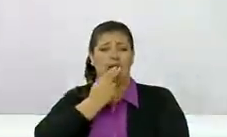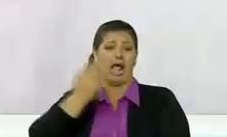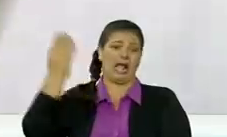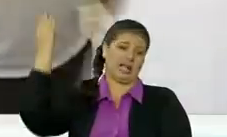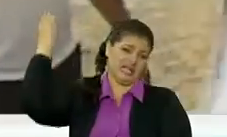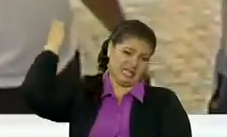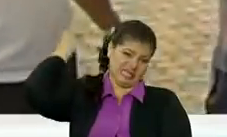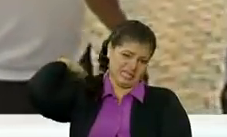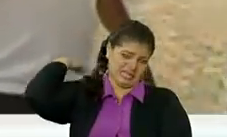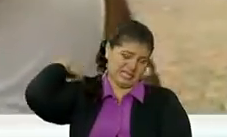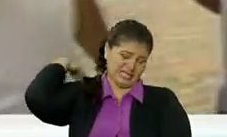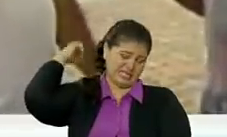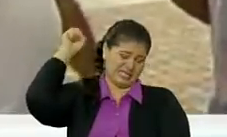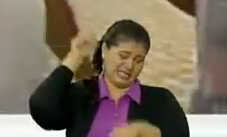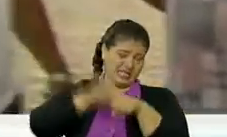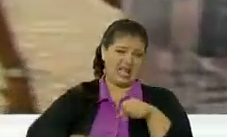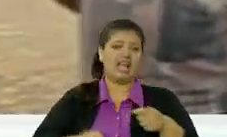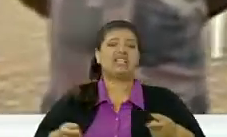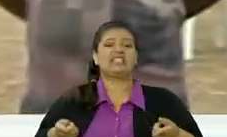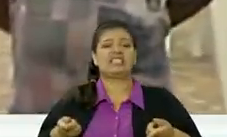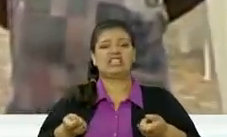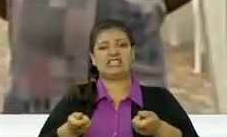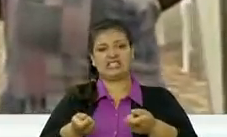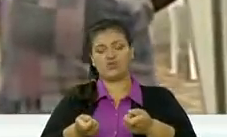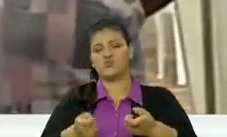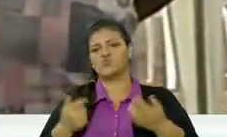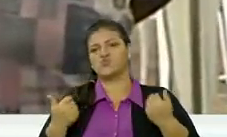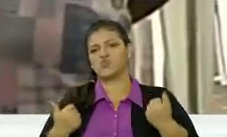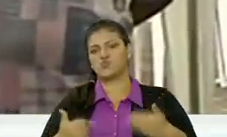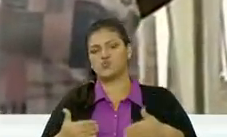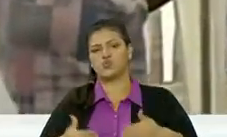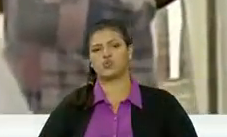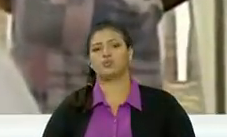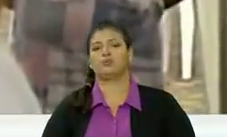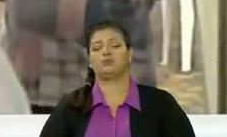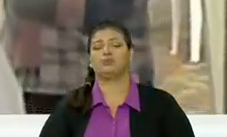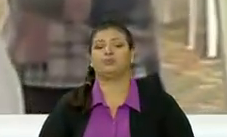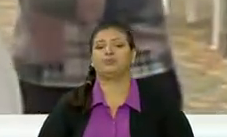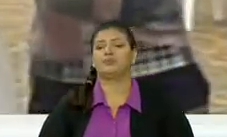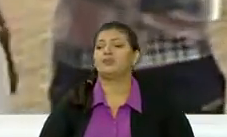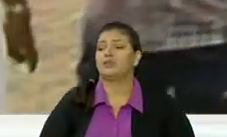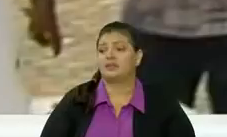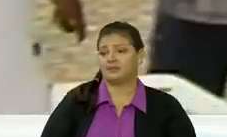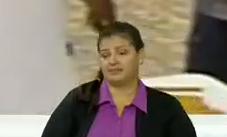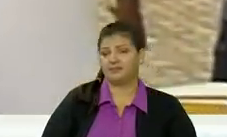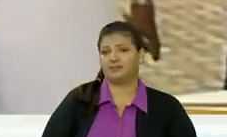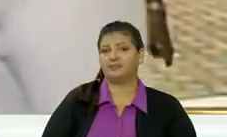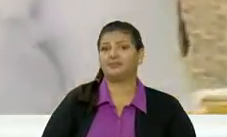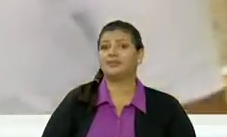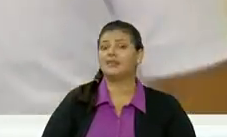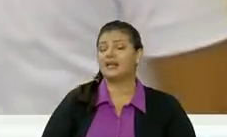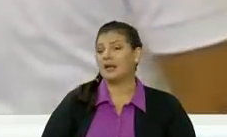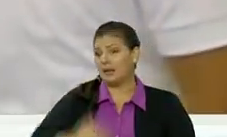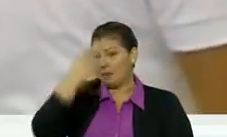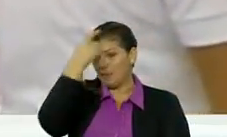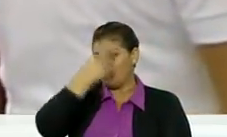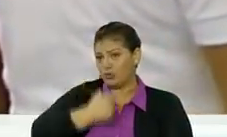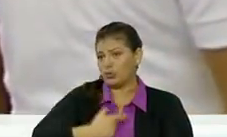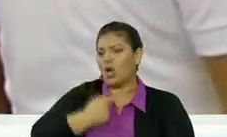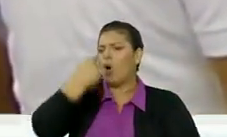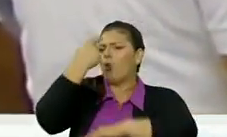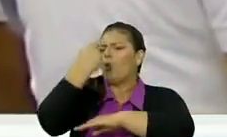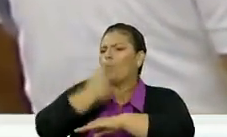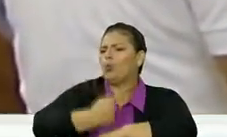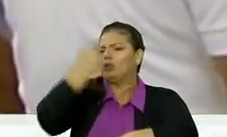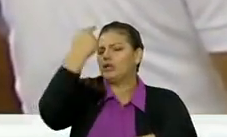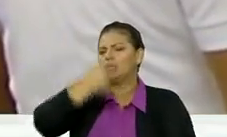es preocupante, ¿no? Es una adicción, pero también es el problema consumir uno. No,